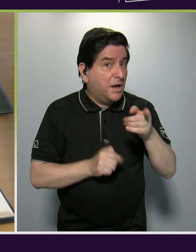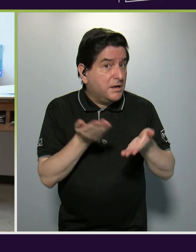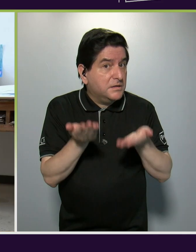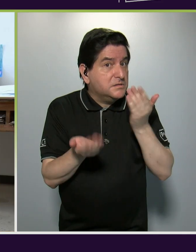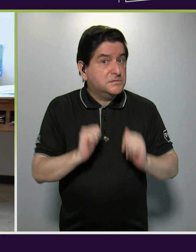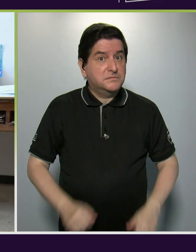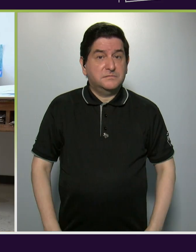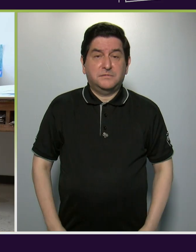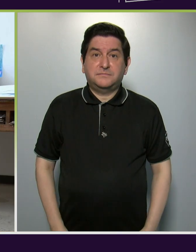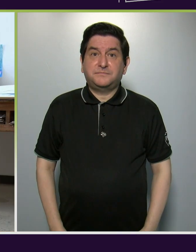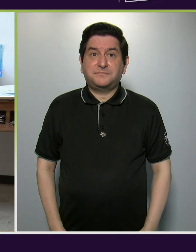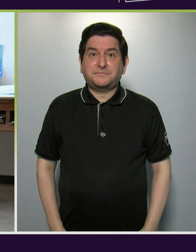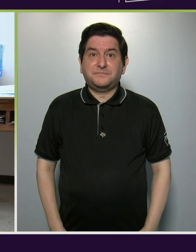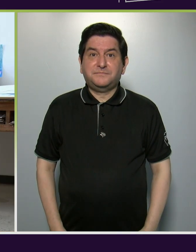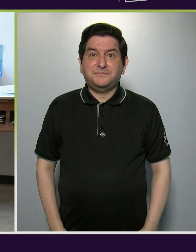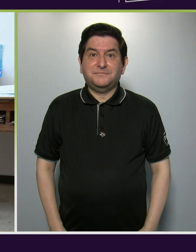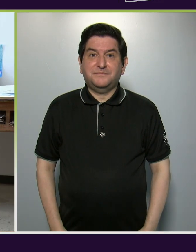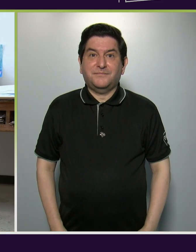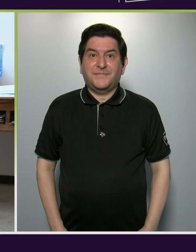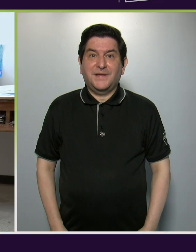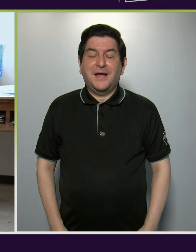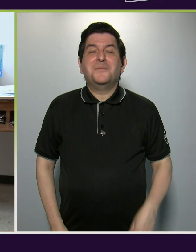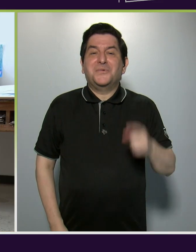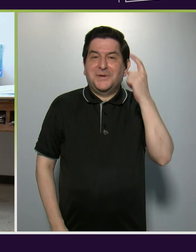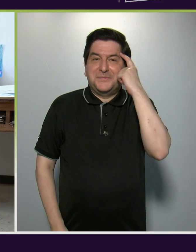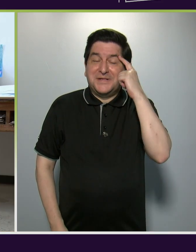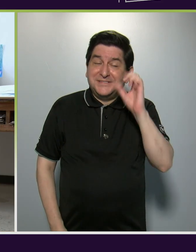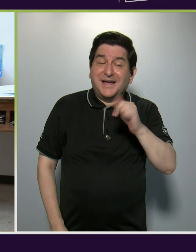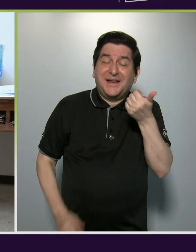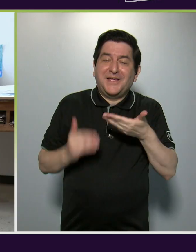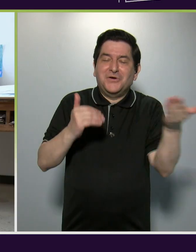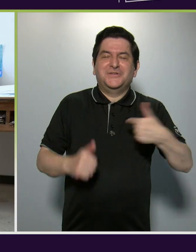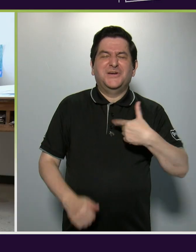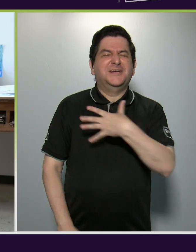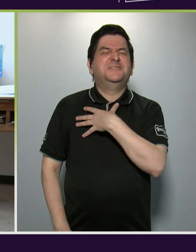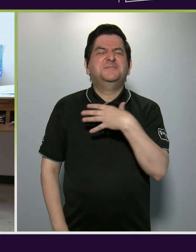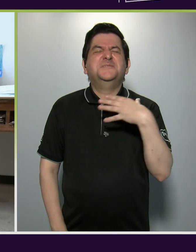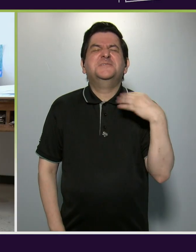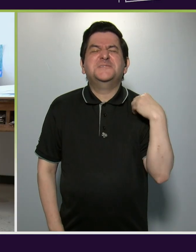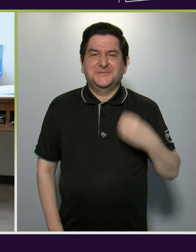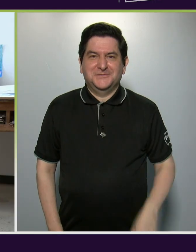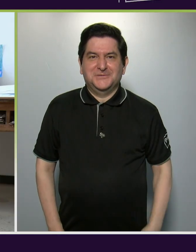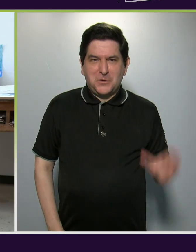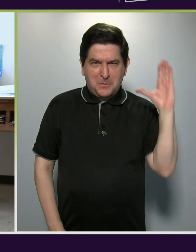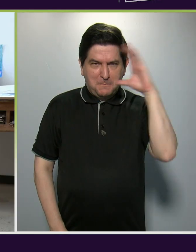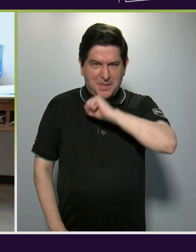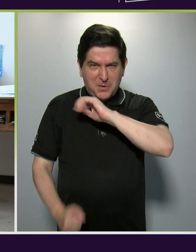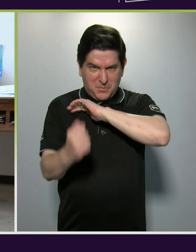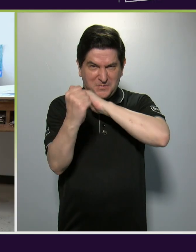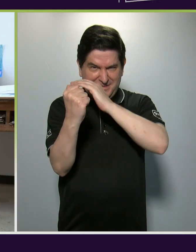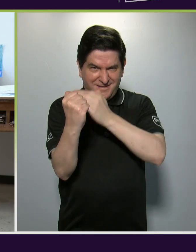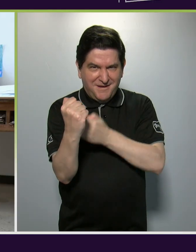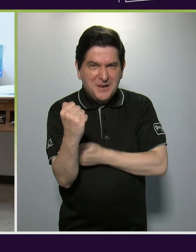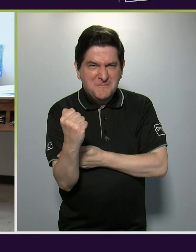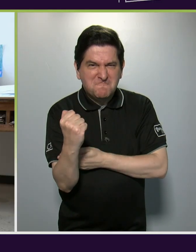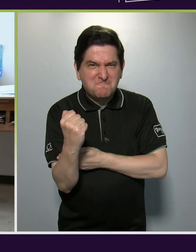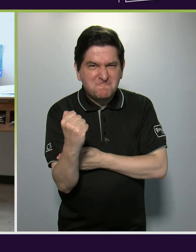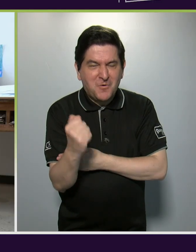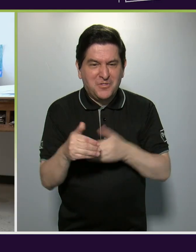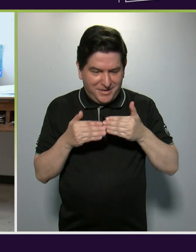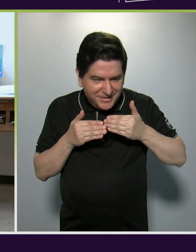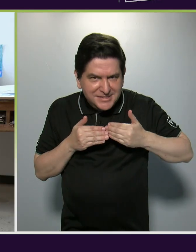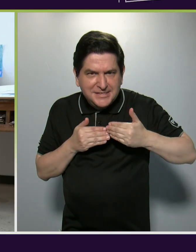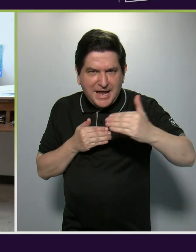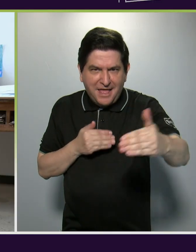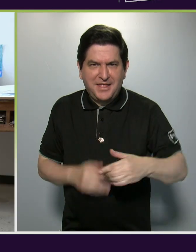Es que, porque la cabecita le caminaba por otro lado y me encantó. Entonces me di cuenta del poder que tenía. Y a partir de ahí